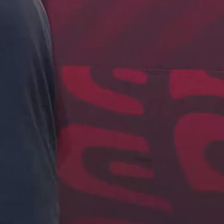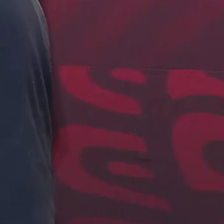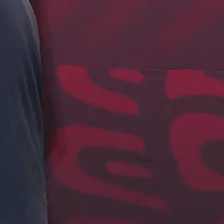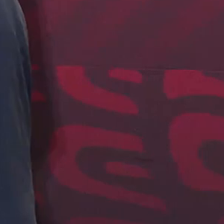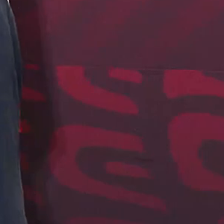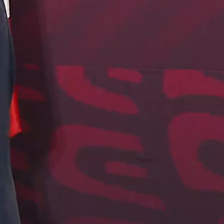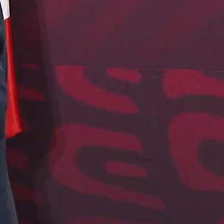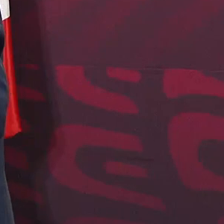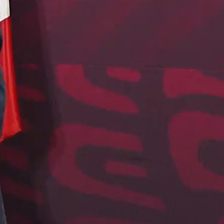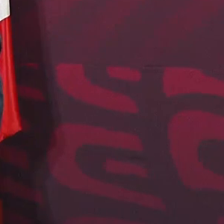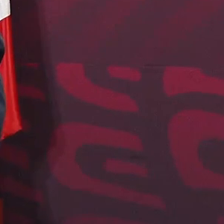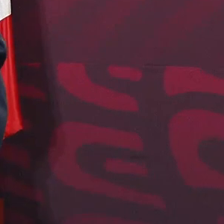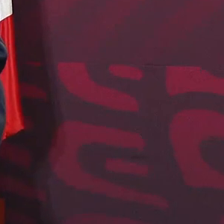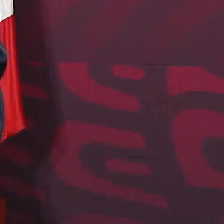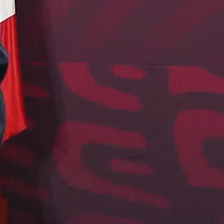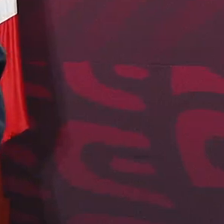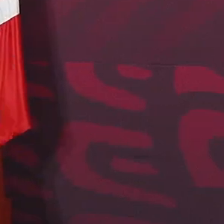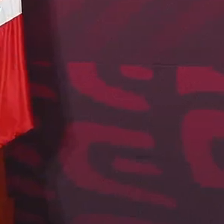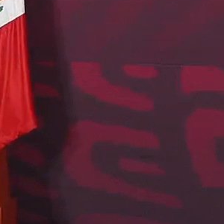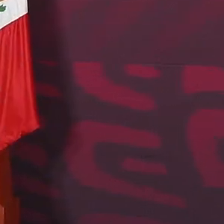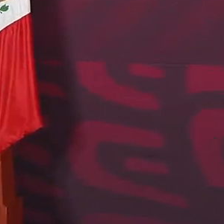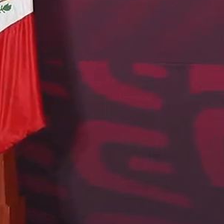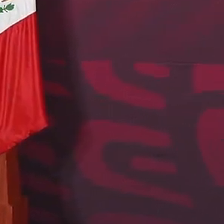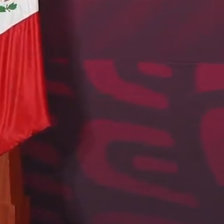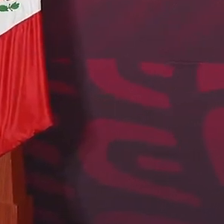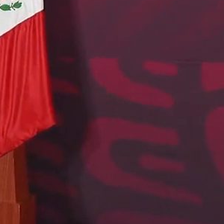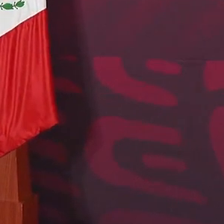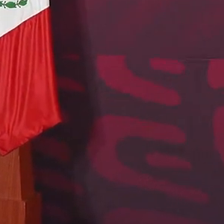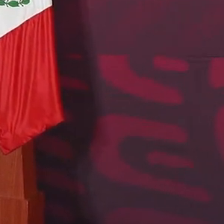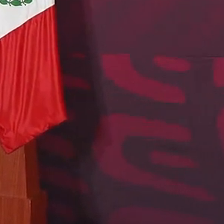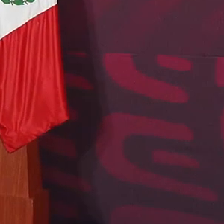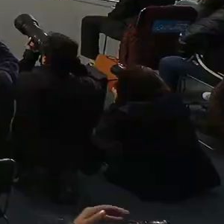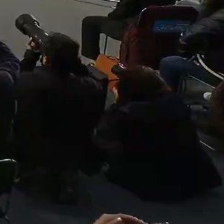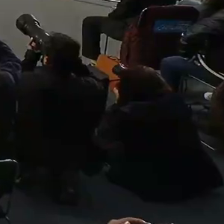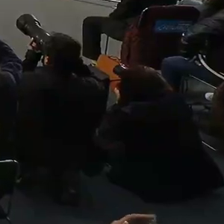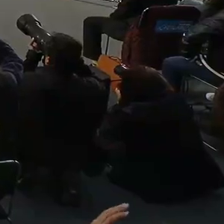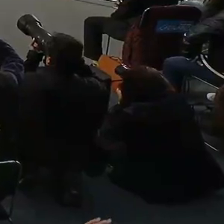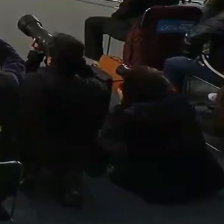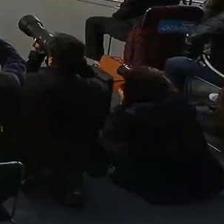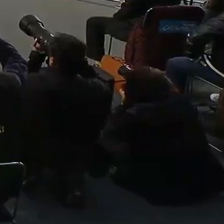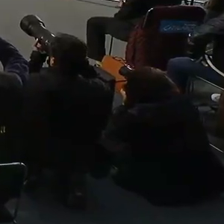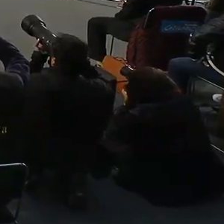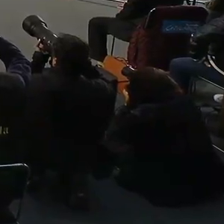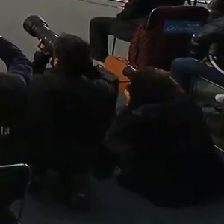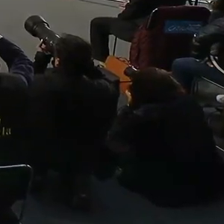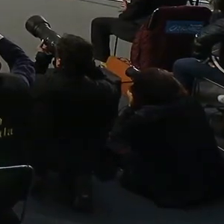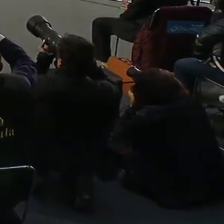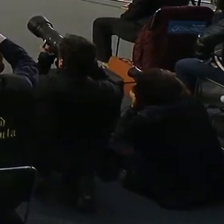Para que no nos cansemos. Bueno, adiós, adiós.